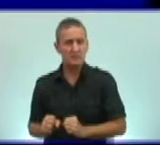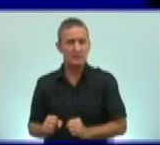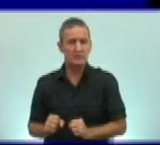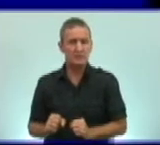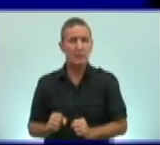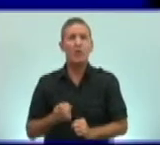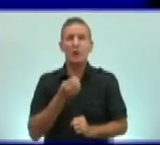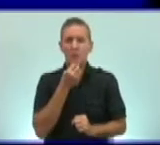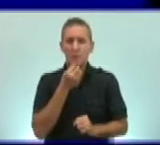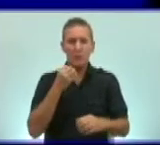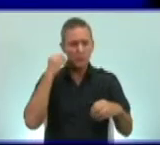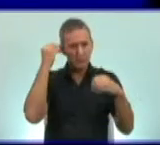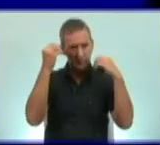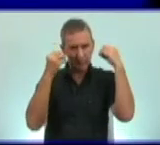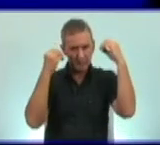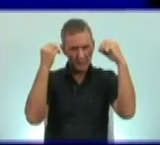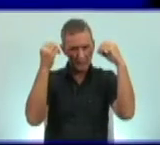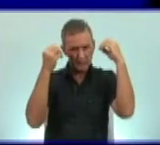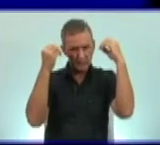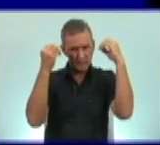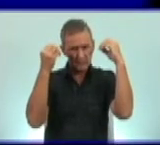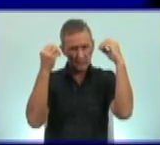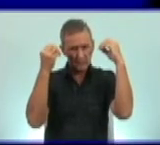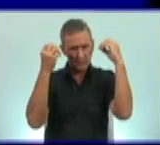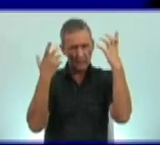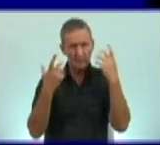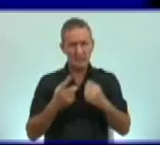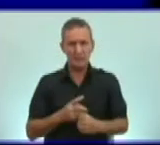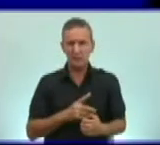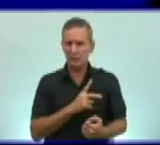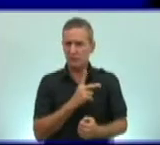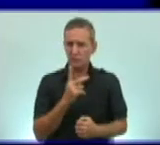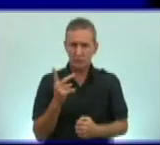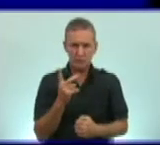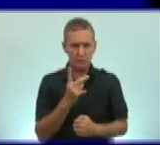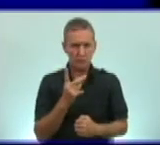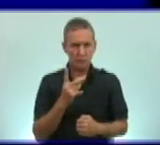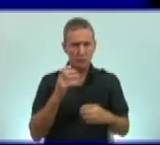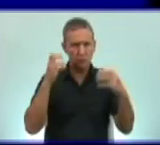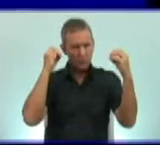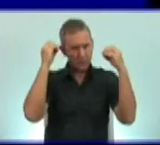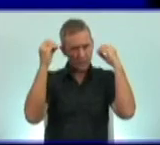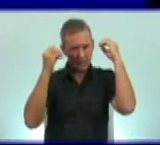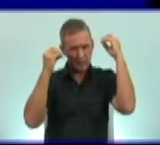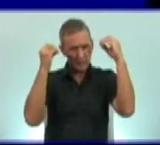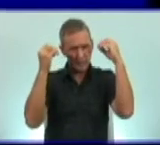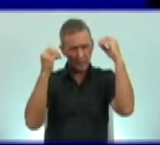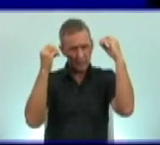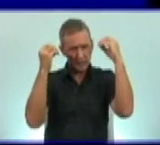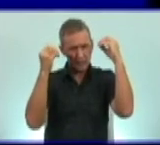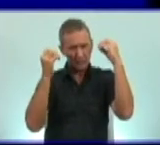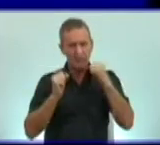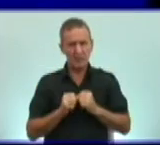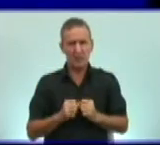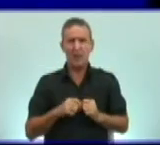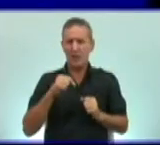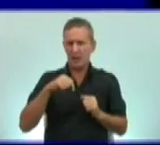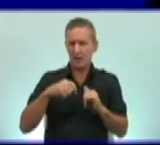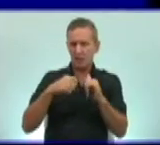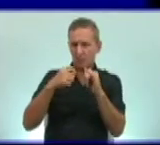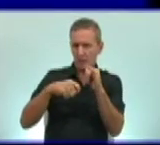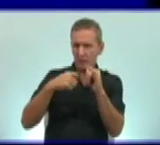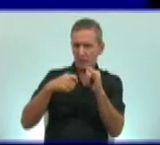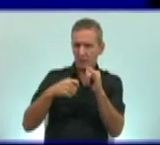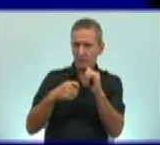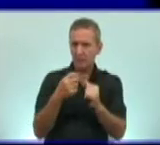análisis cualitativo y un análisis cuantitativo. Nosotros a continuación vamos a poner un video donde nosotros